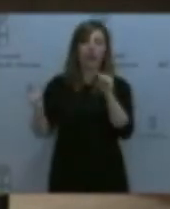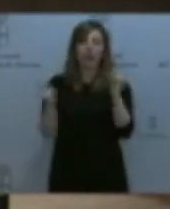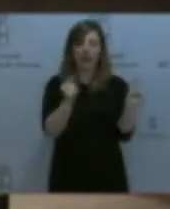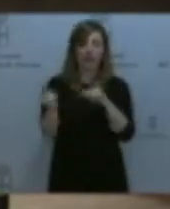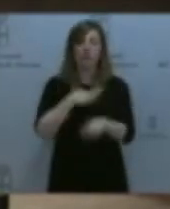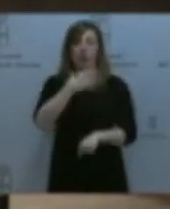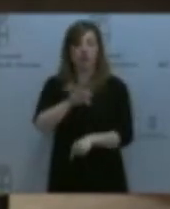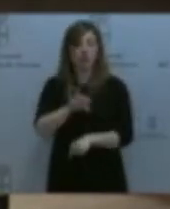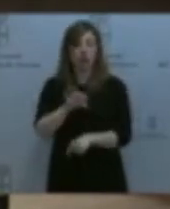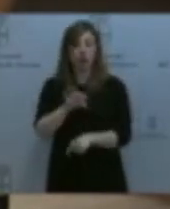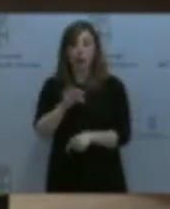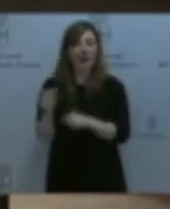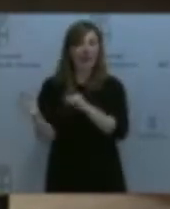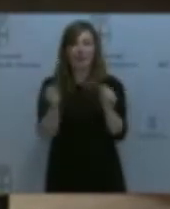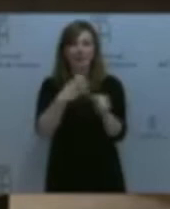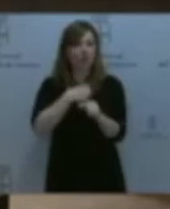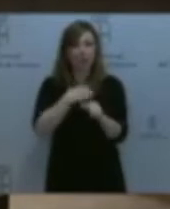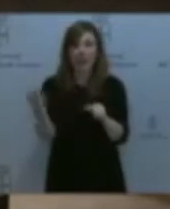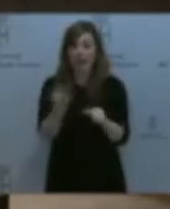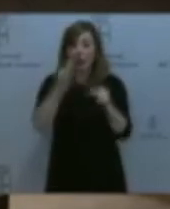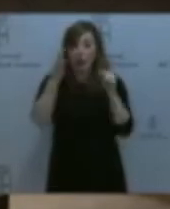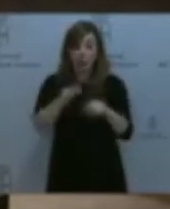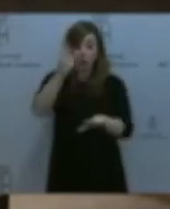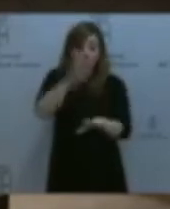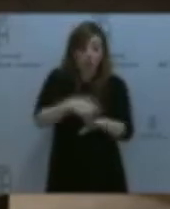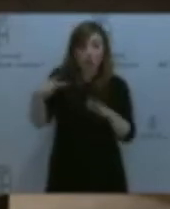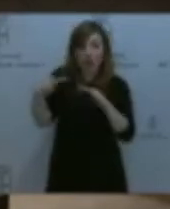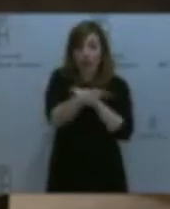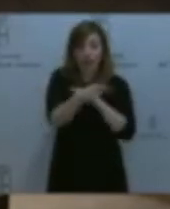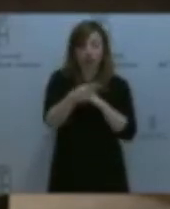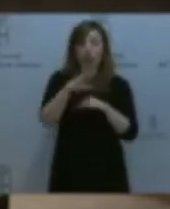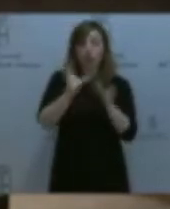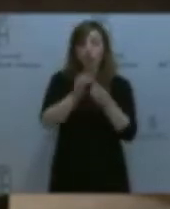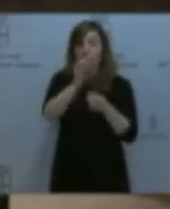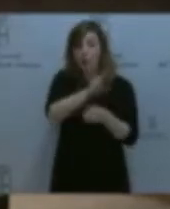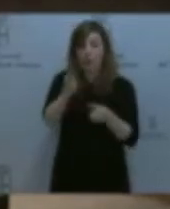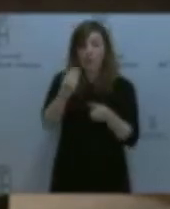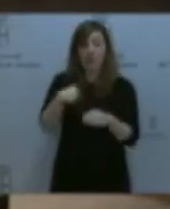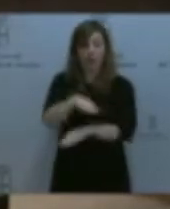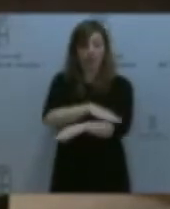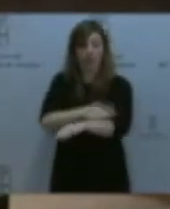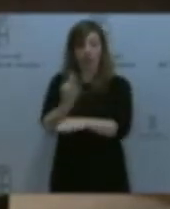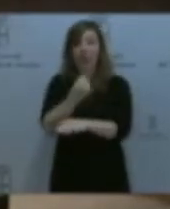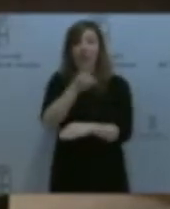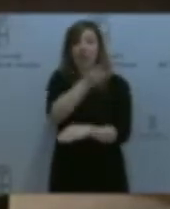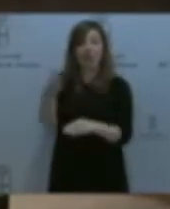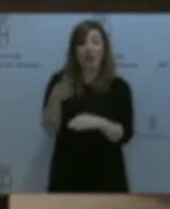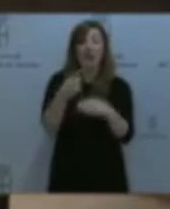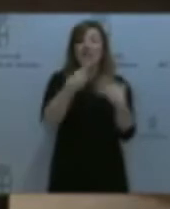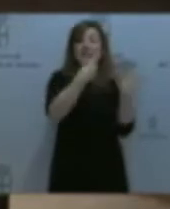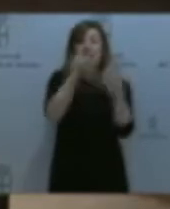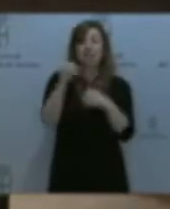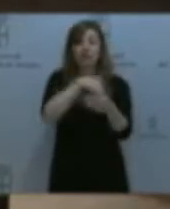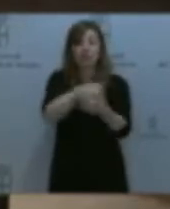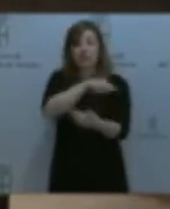es irrefutable es que, por culpa de los recortes del Partido Popular, el Estado, la Administración central, adeuda casi 60 millones de euros en materia